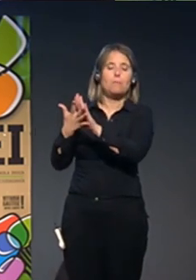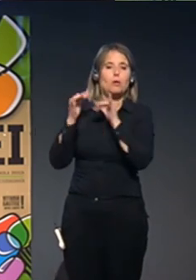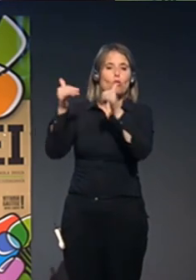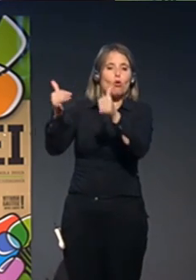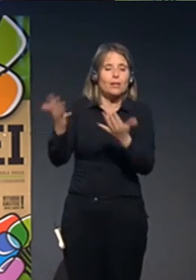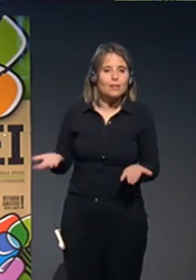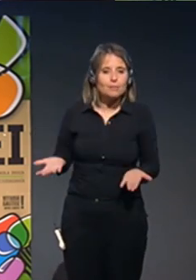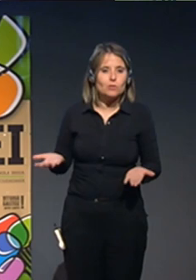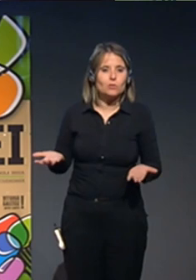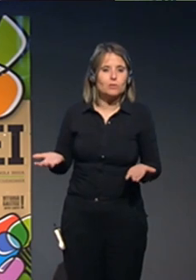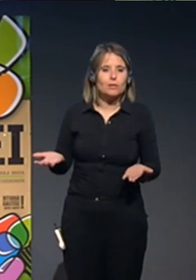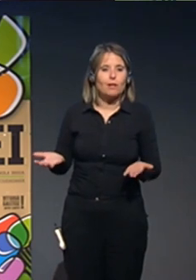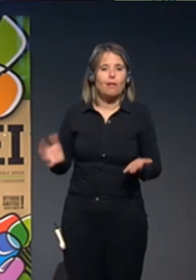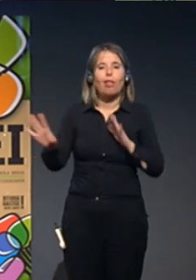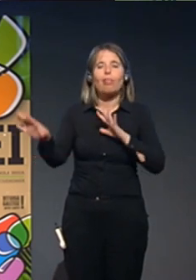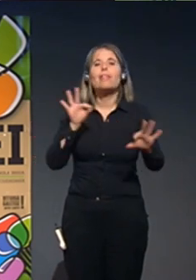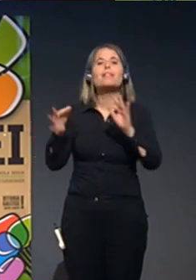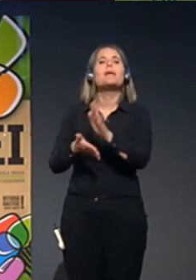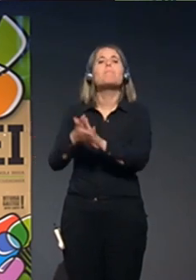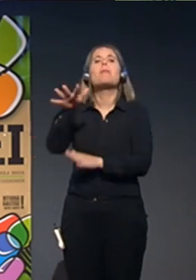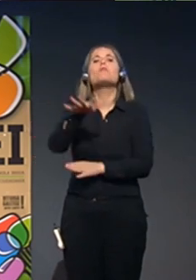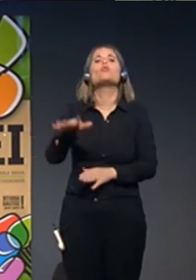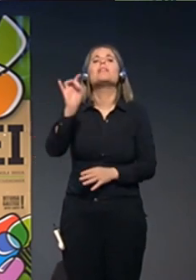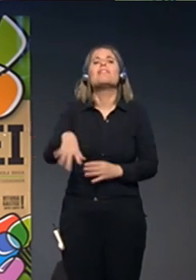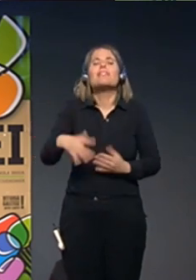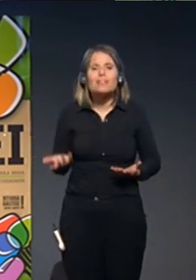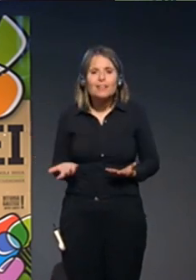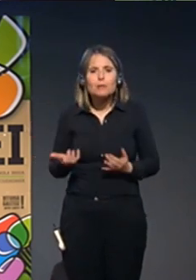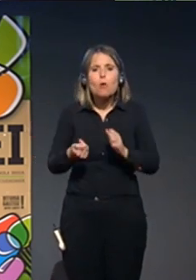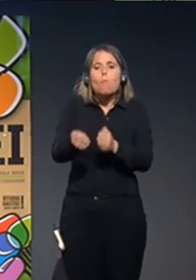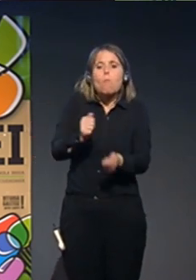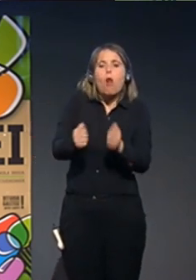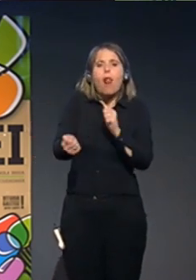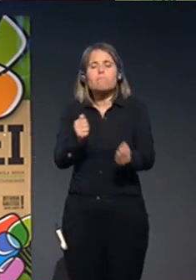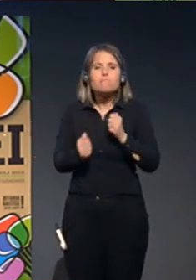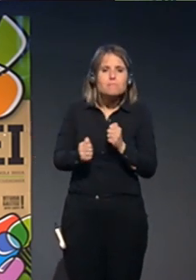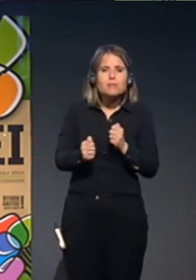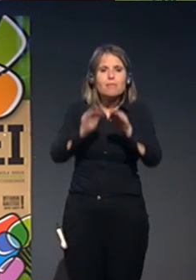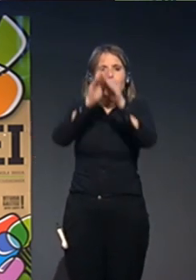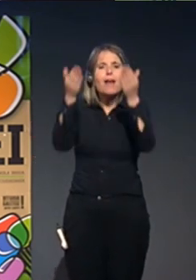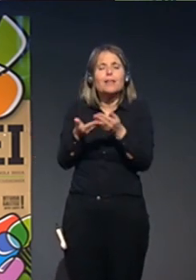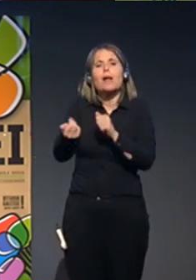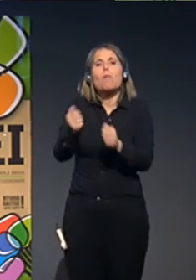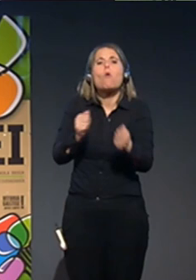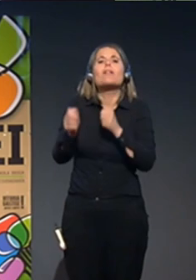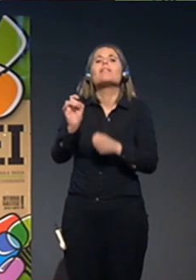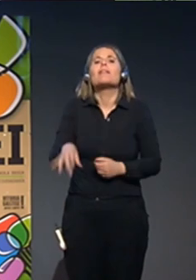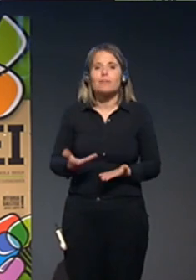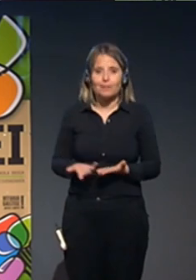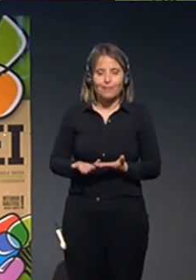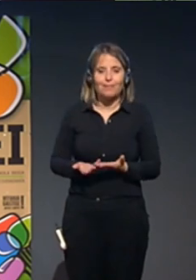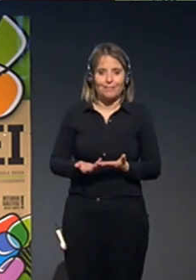vamos quién decide A dónde vamos quién está al volante de la nave tierra y el